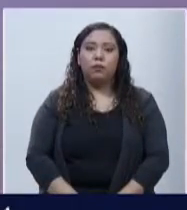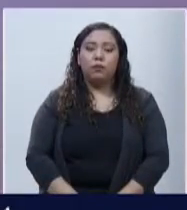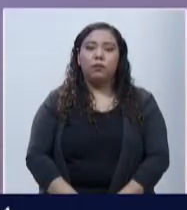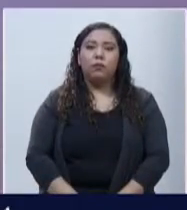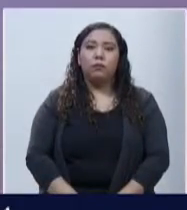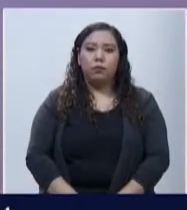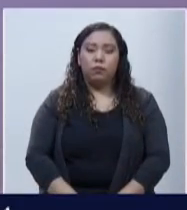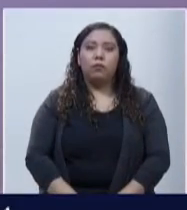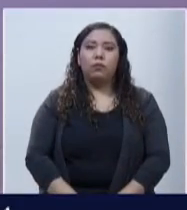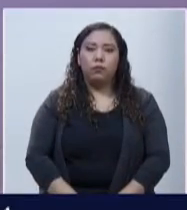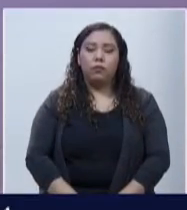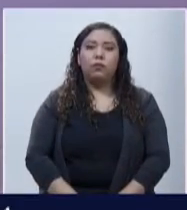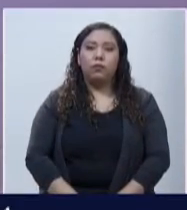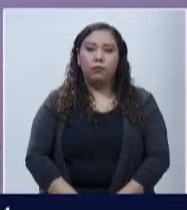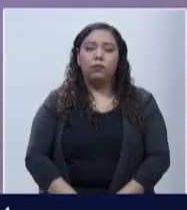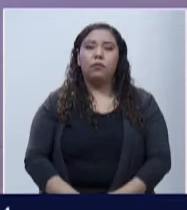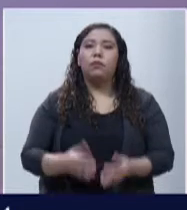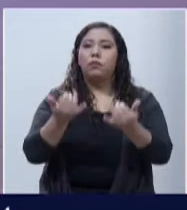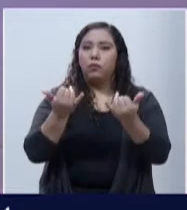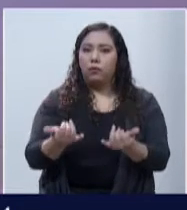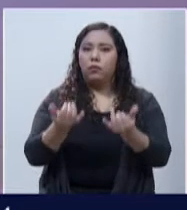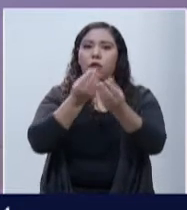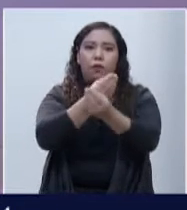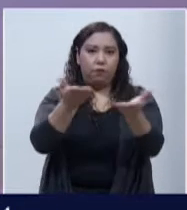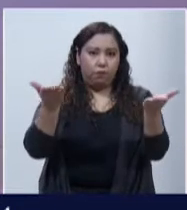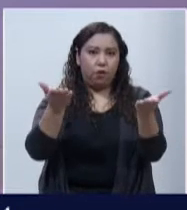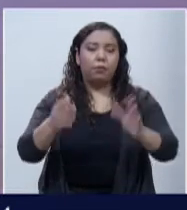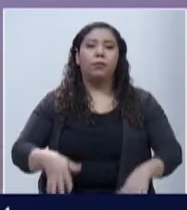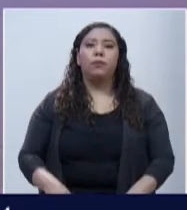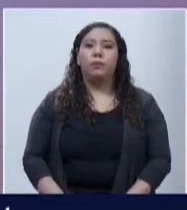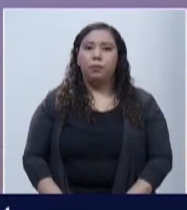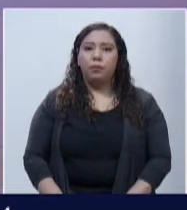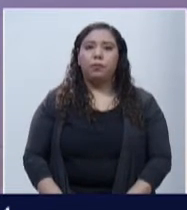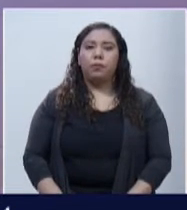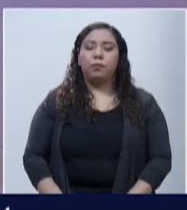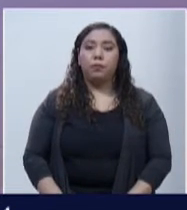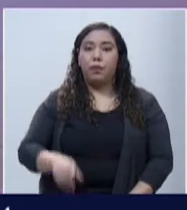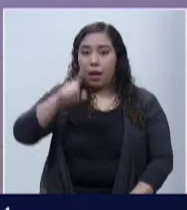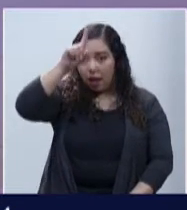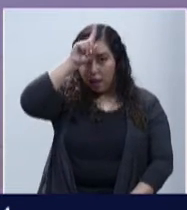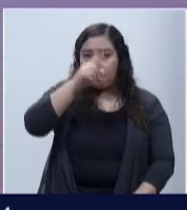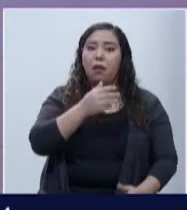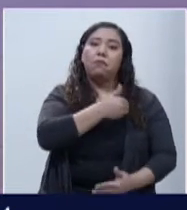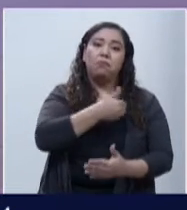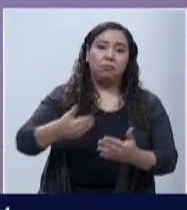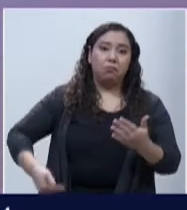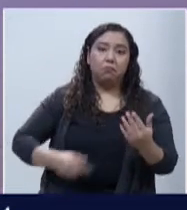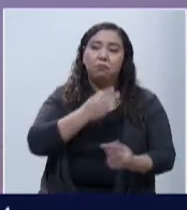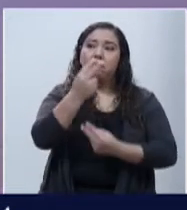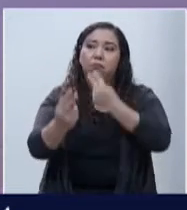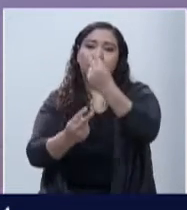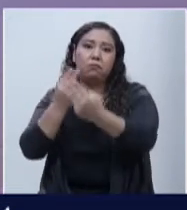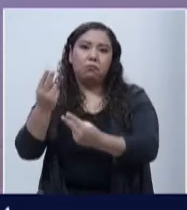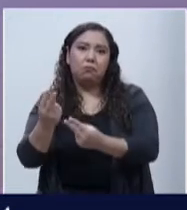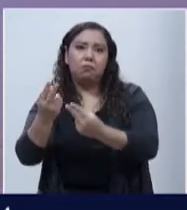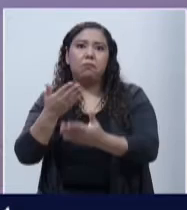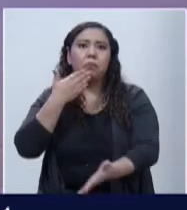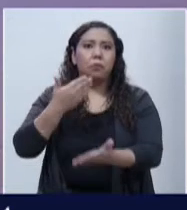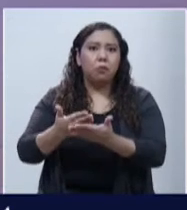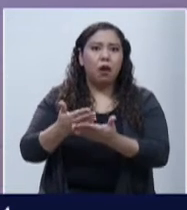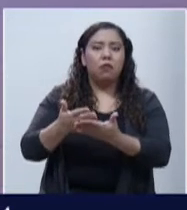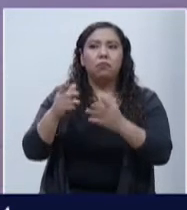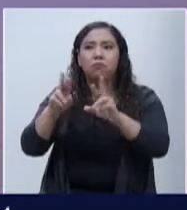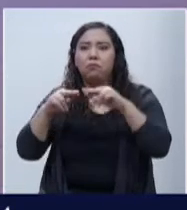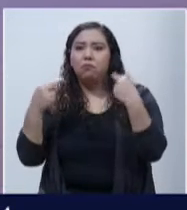de la misma forma le damos a conocer que con éxito culmina la gira por alemania del presidente juan orlando hernández donde está